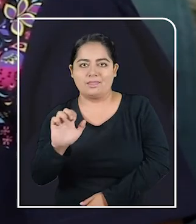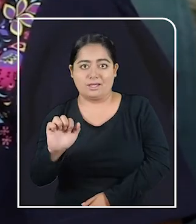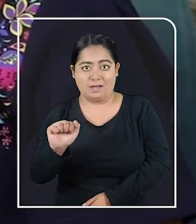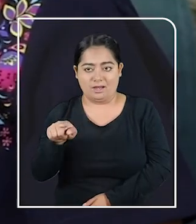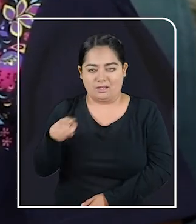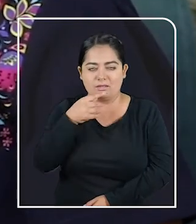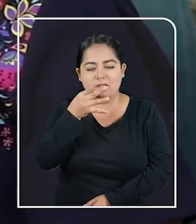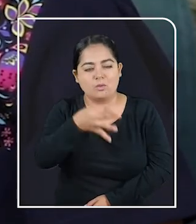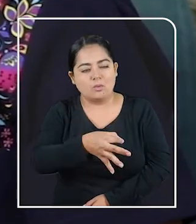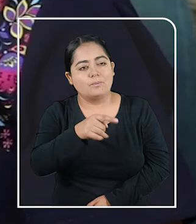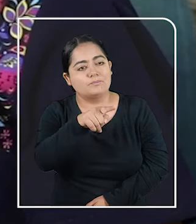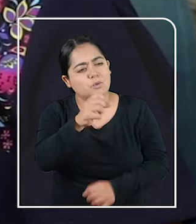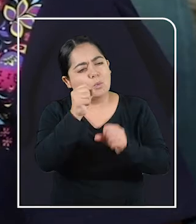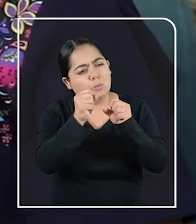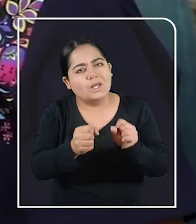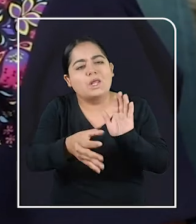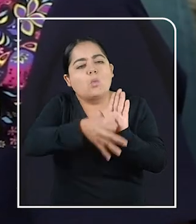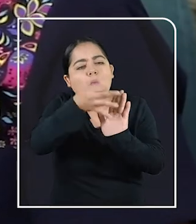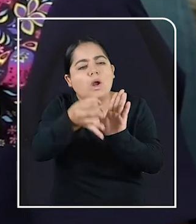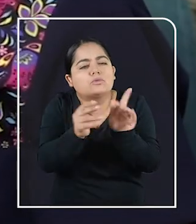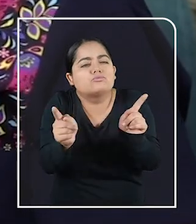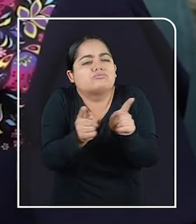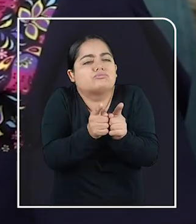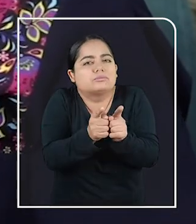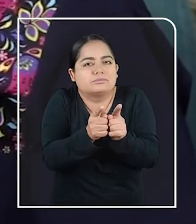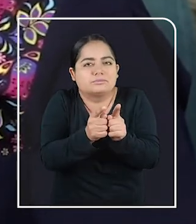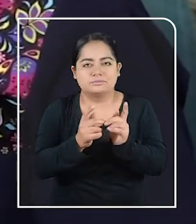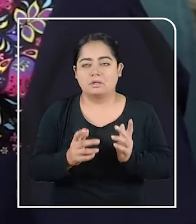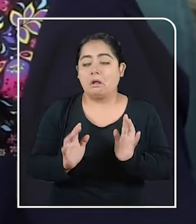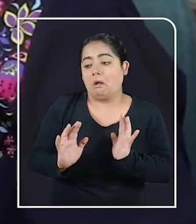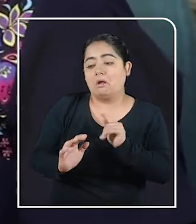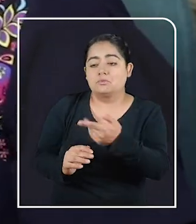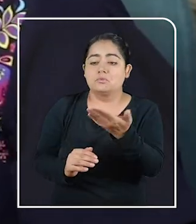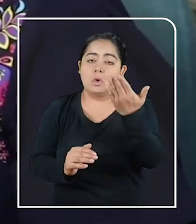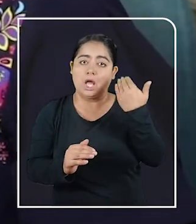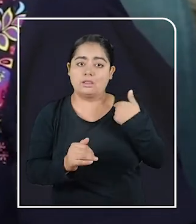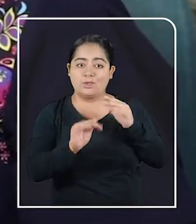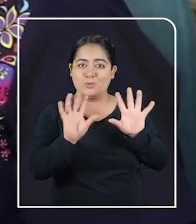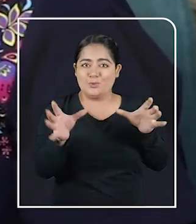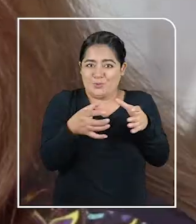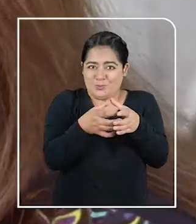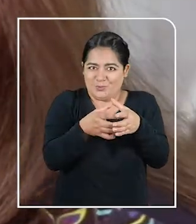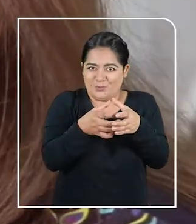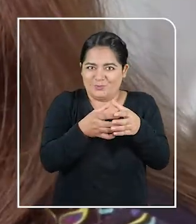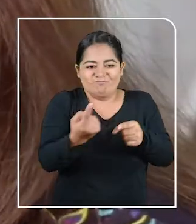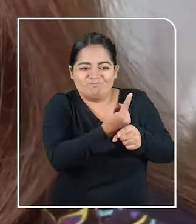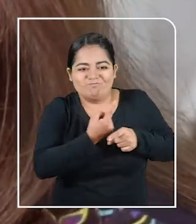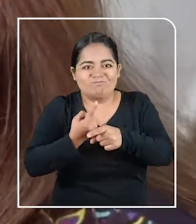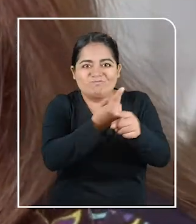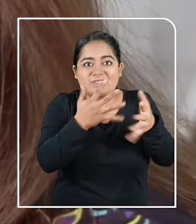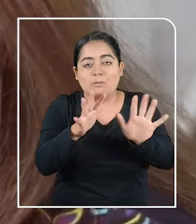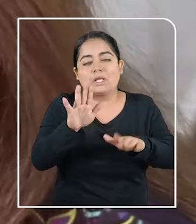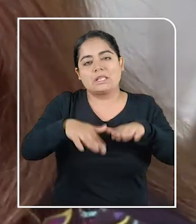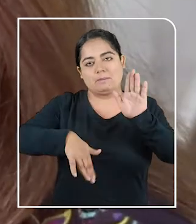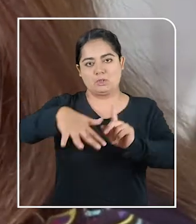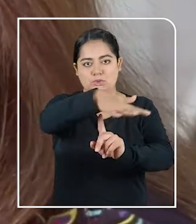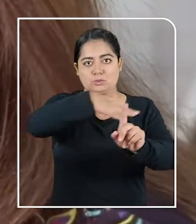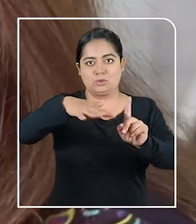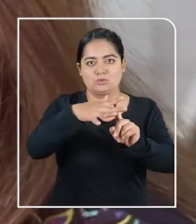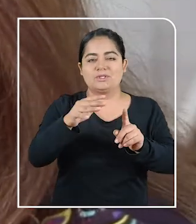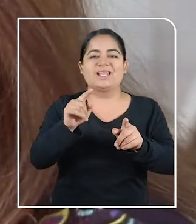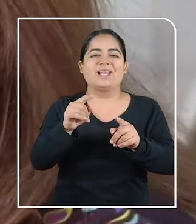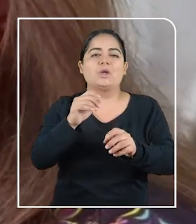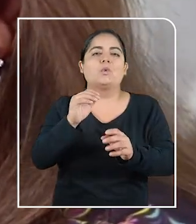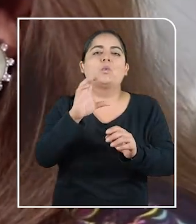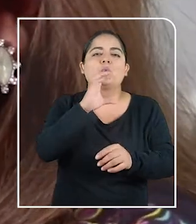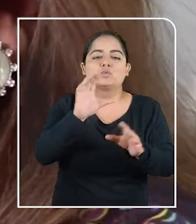que podamos crear los microcuentos. Nosotros, como habíamos ya hecho este trabajo colectivo, porque de acuerdo a la realidad curso del tercer